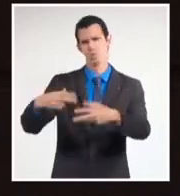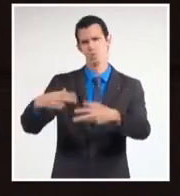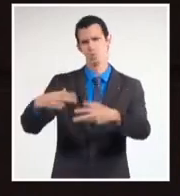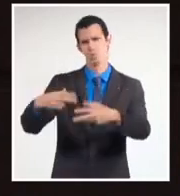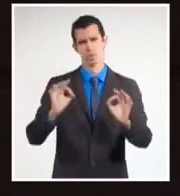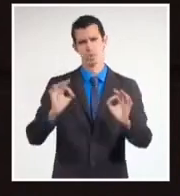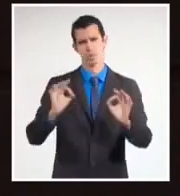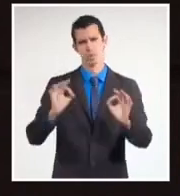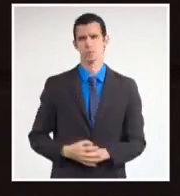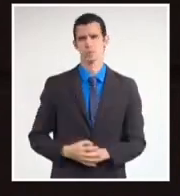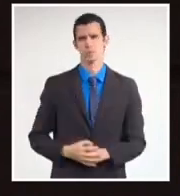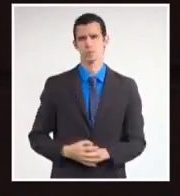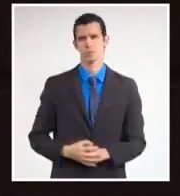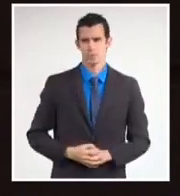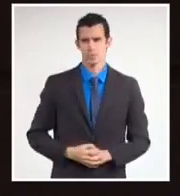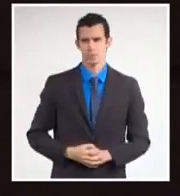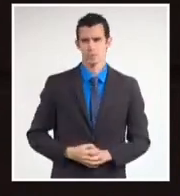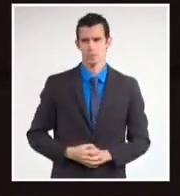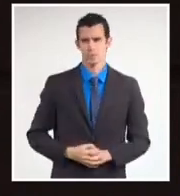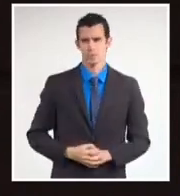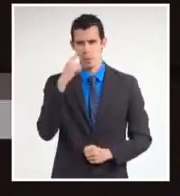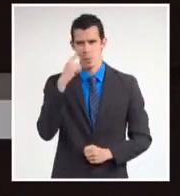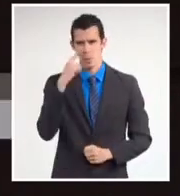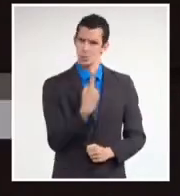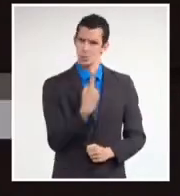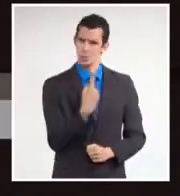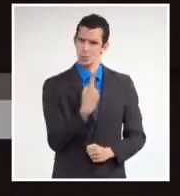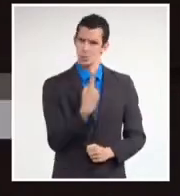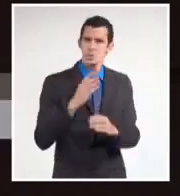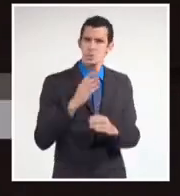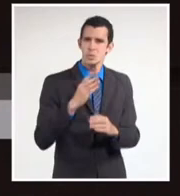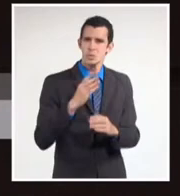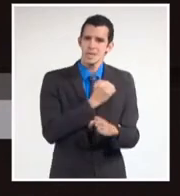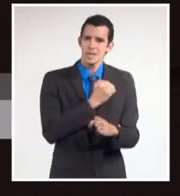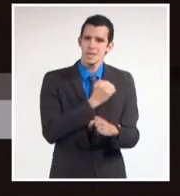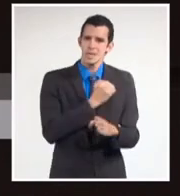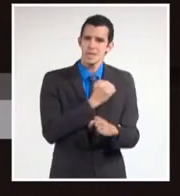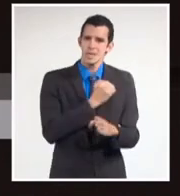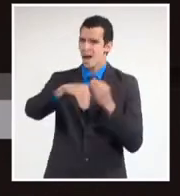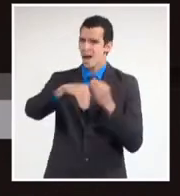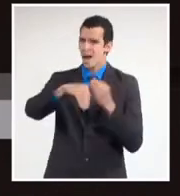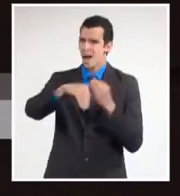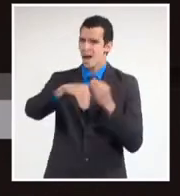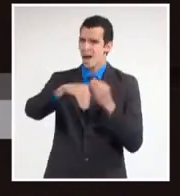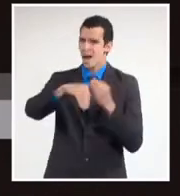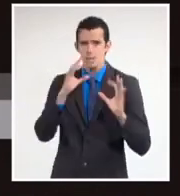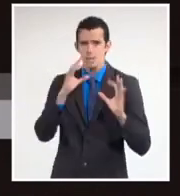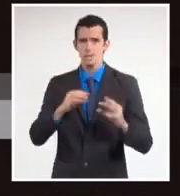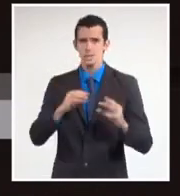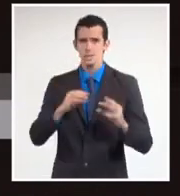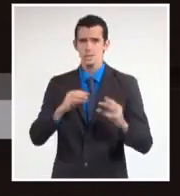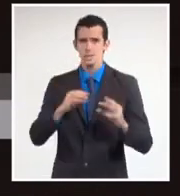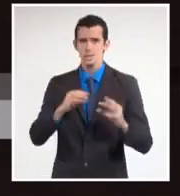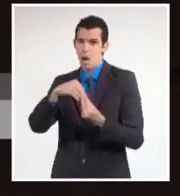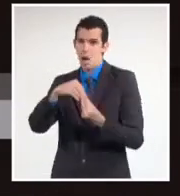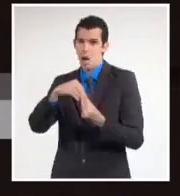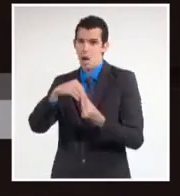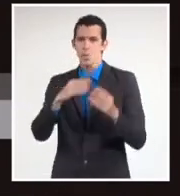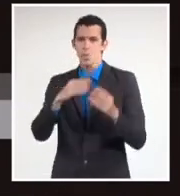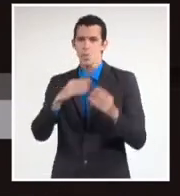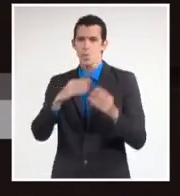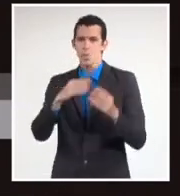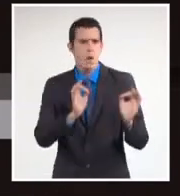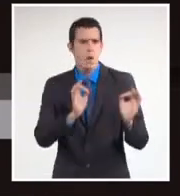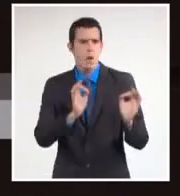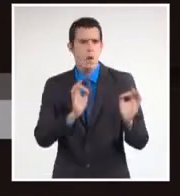es una estrategia de cambio sustancial, es una estrategia de transformación, no es de hacer lo mismo.